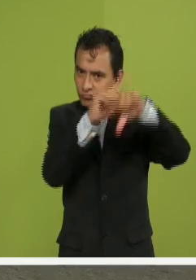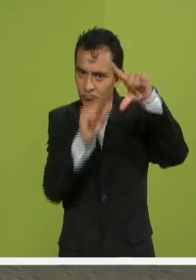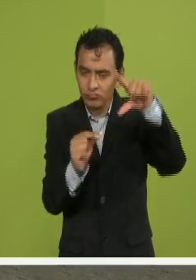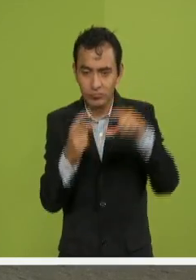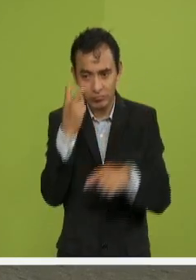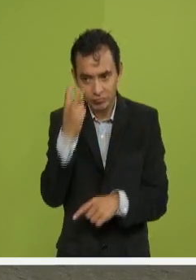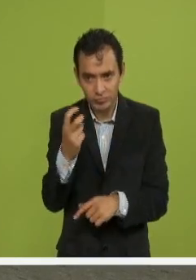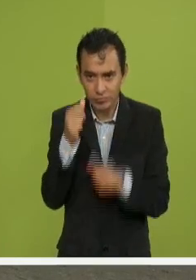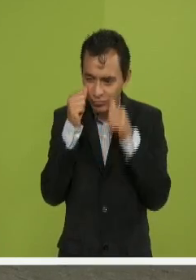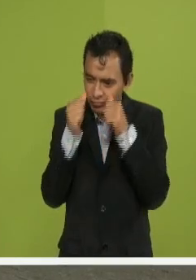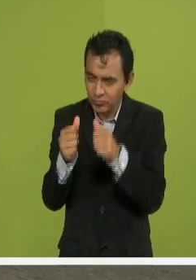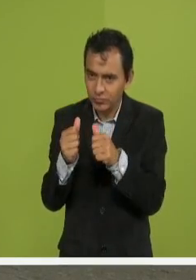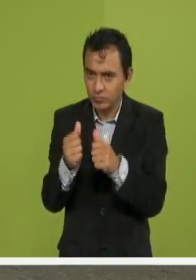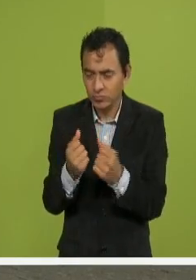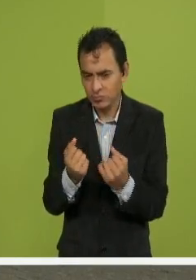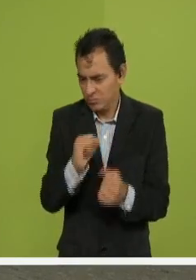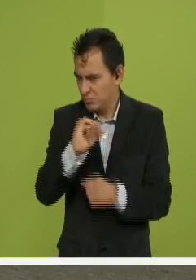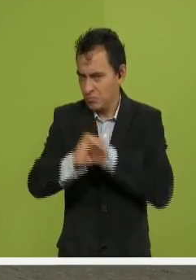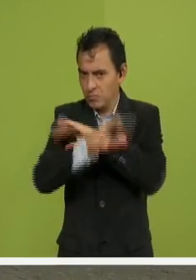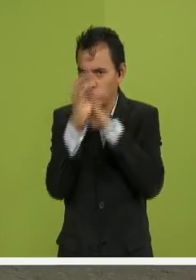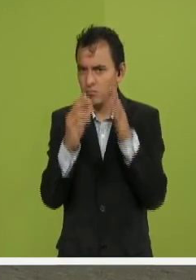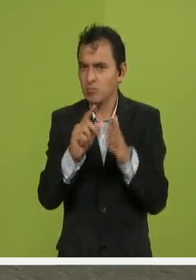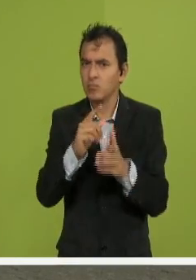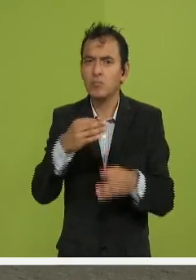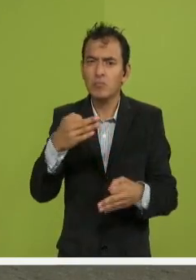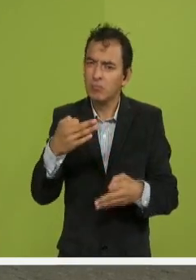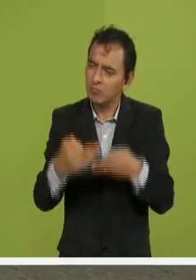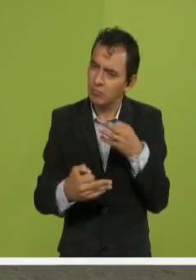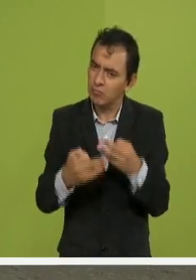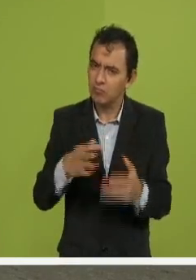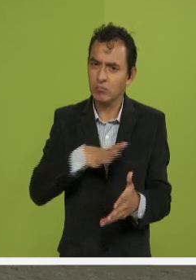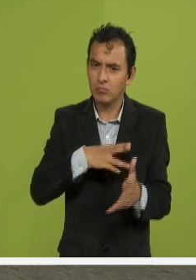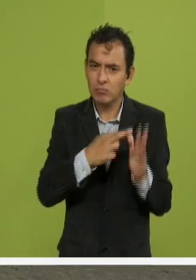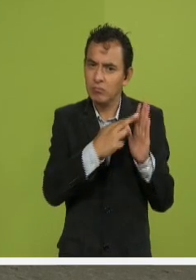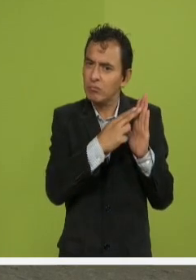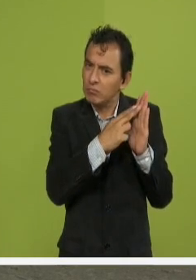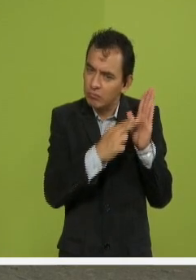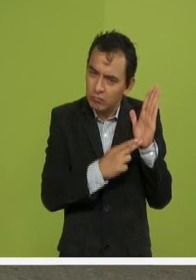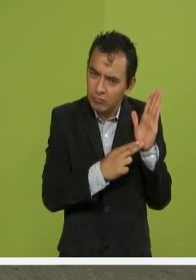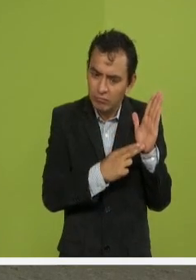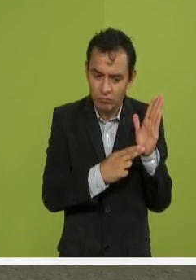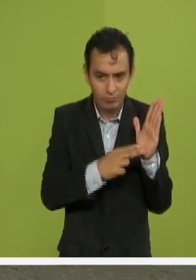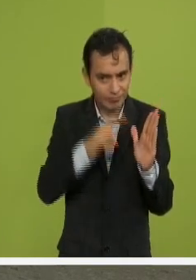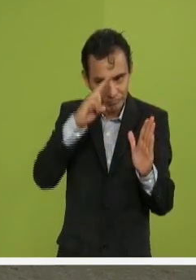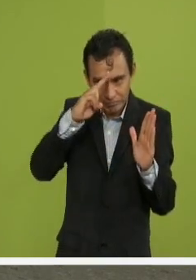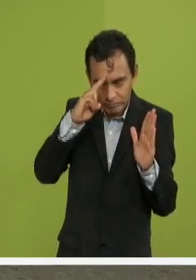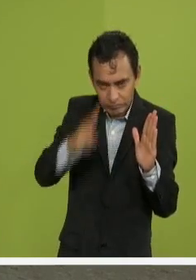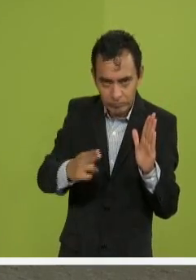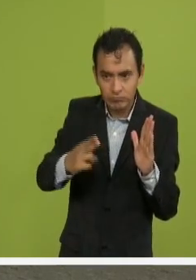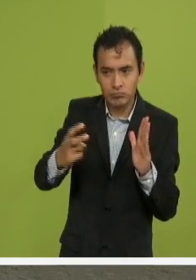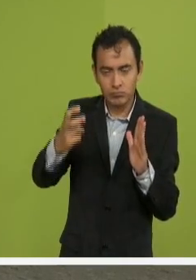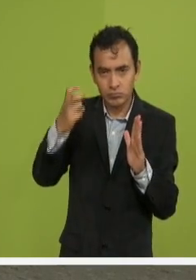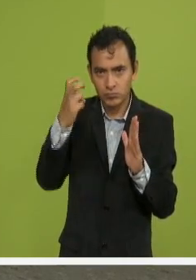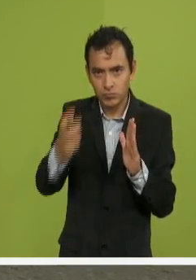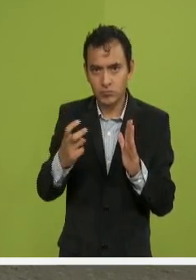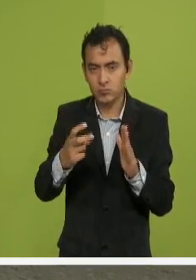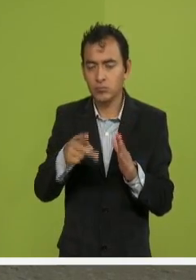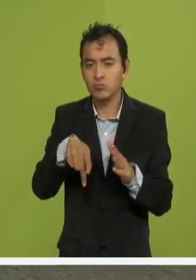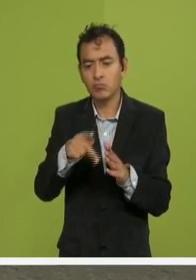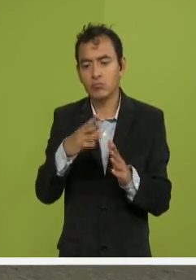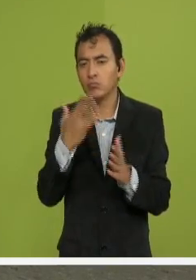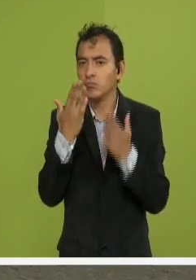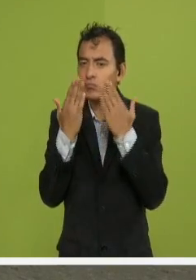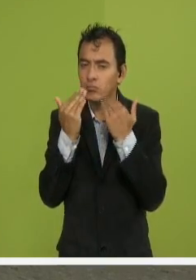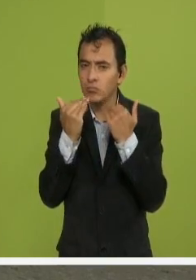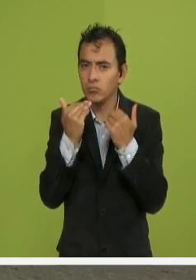trata también. Sí, así es. Jurídicamente están establecidas las normas que prohíben estos actos. Lamentablemente no se ha estipulado